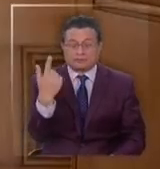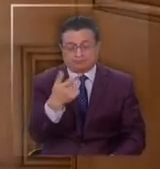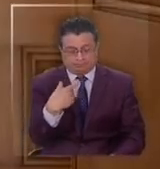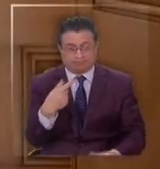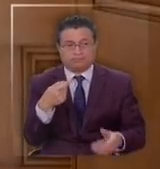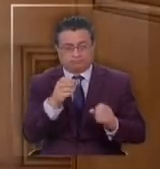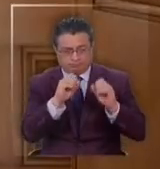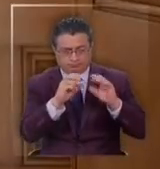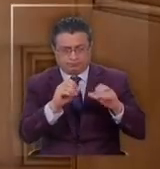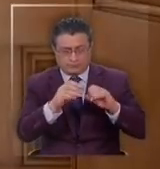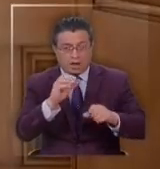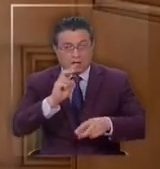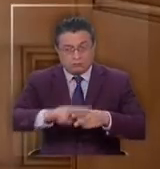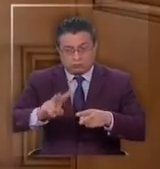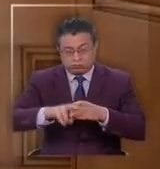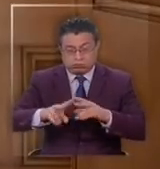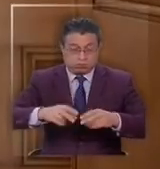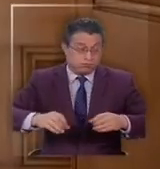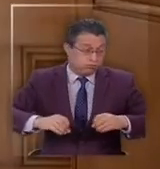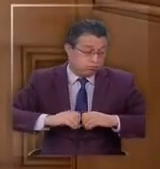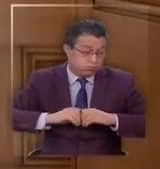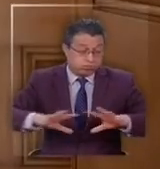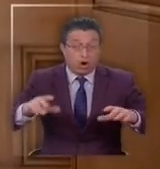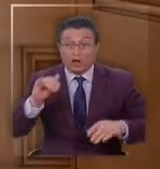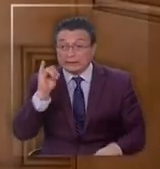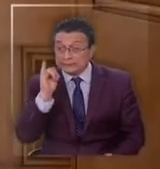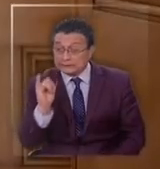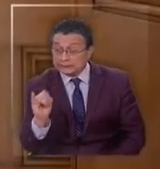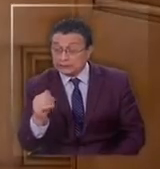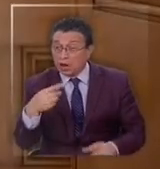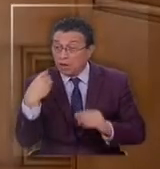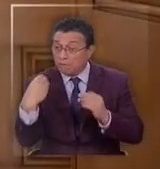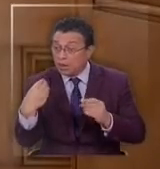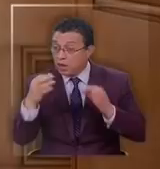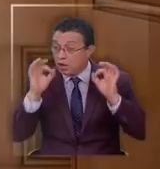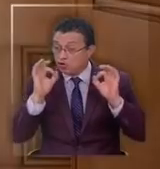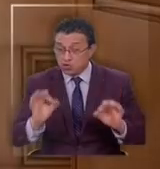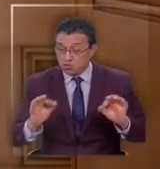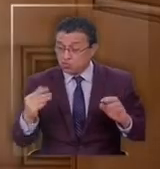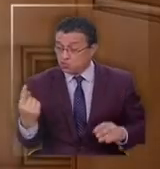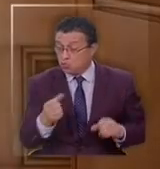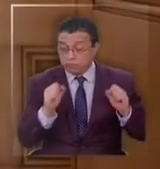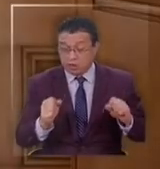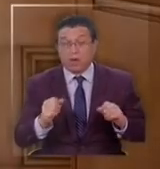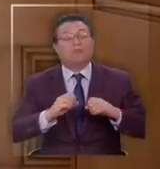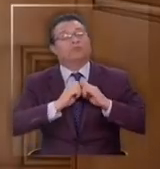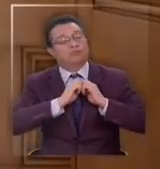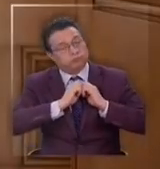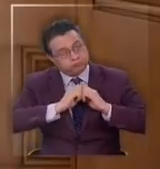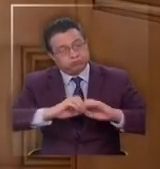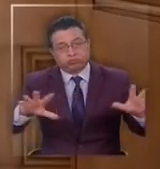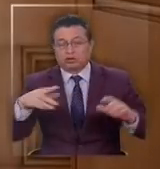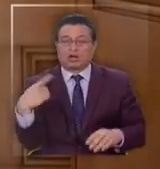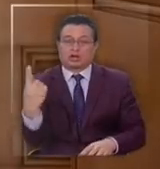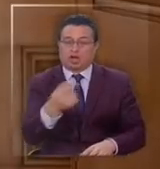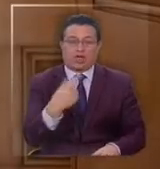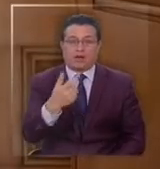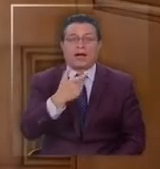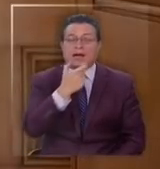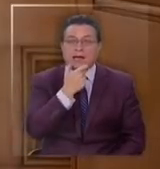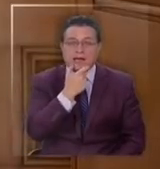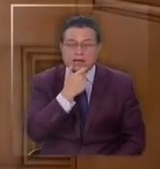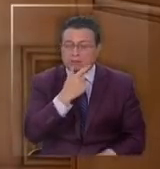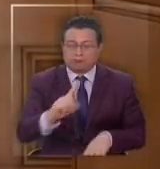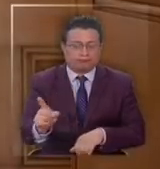en la capacidad de fabricación para que, si las vacunas funcionan de manera segura, podamos ponerlas a disposición del pueblo británico